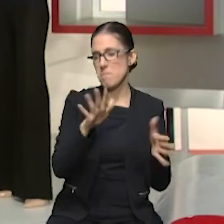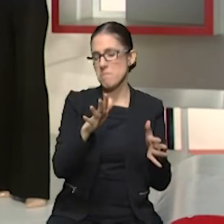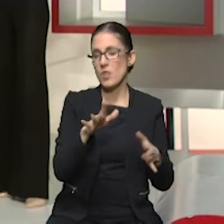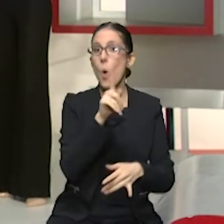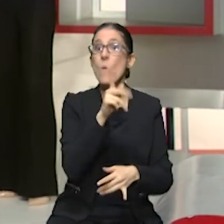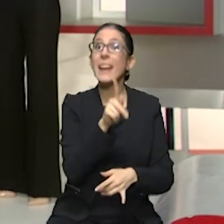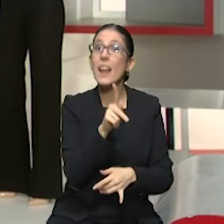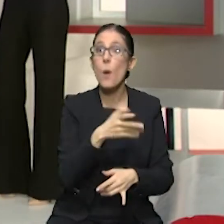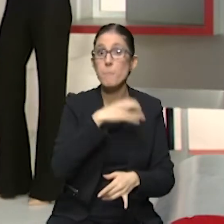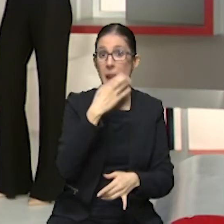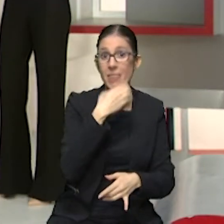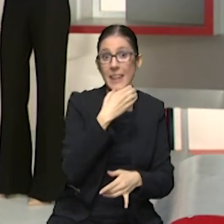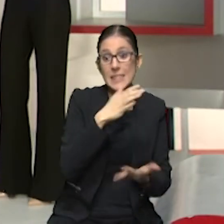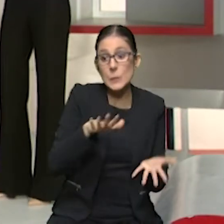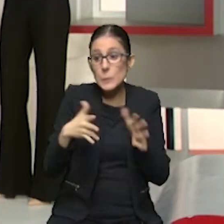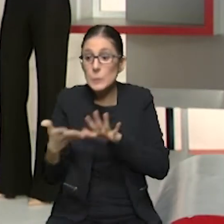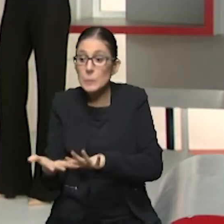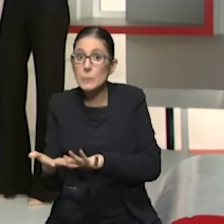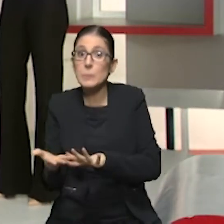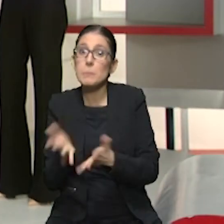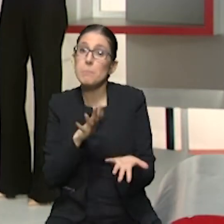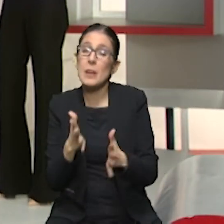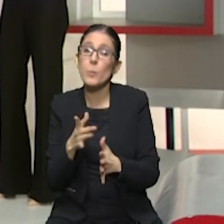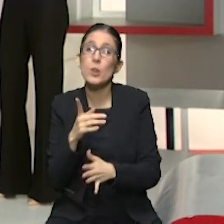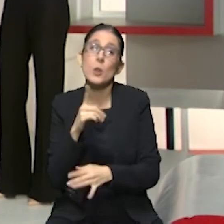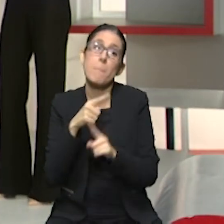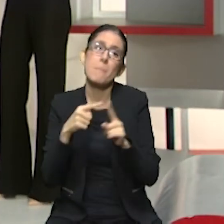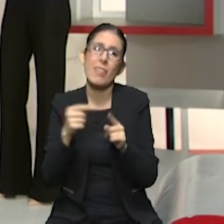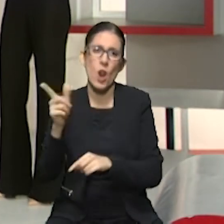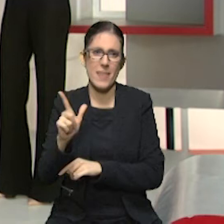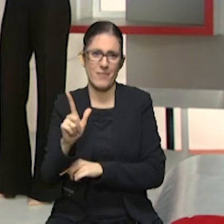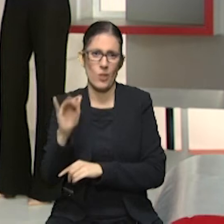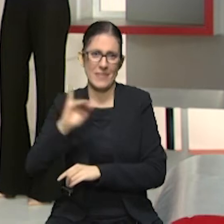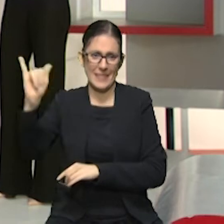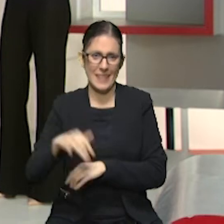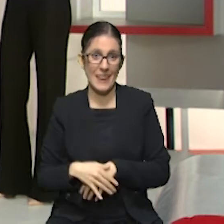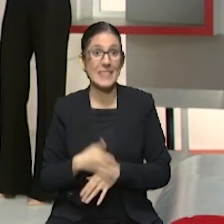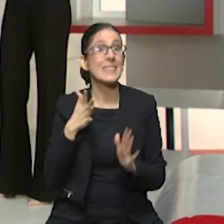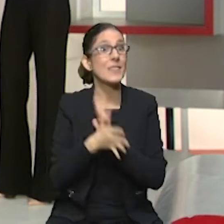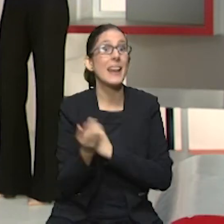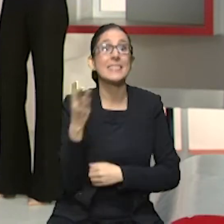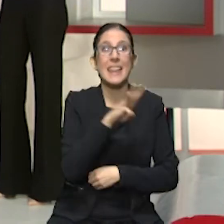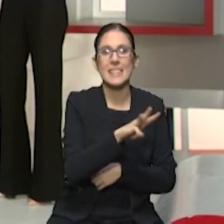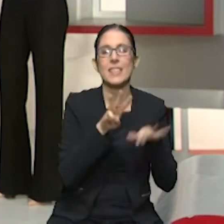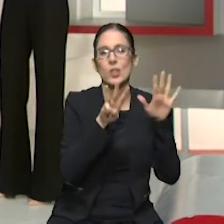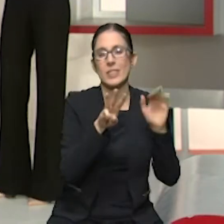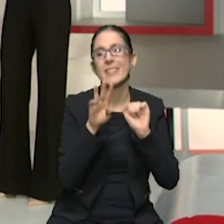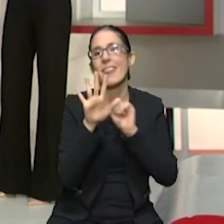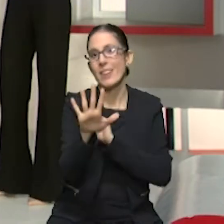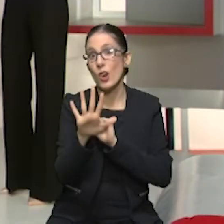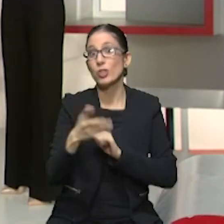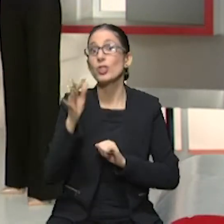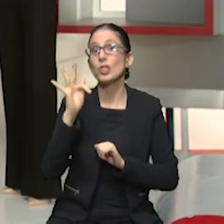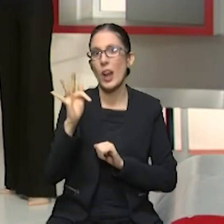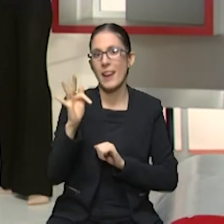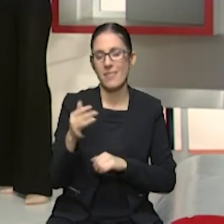sale algo más de medio litro. Así que, haciendo la cuenta, ha necesitado 385 toneladas. Pero, mejor que con las